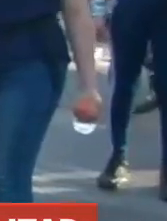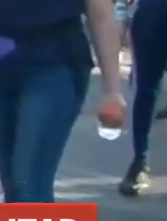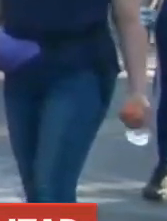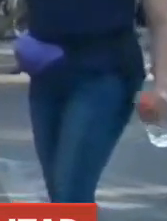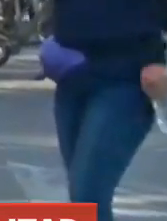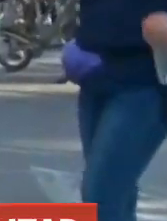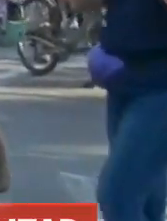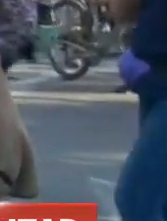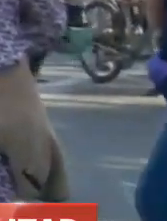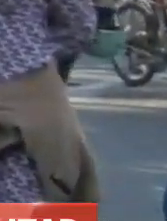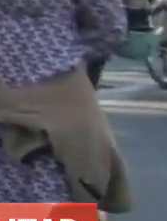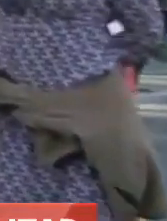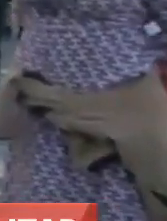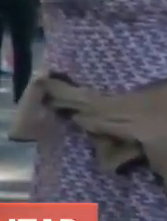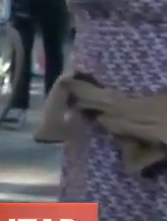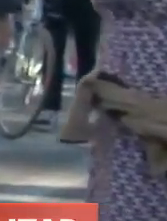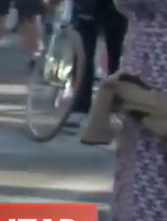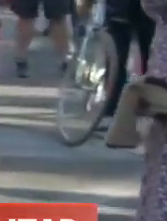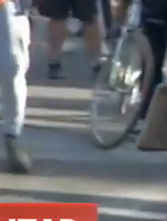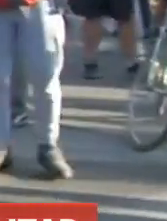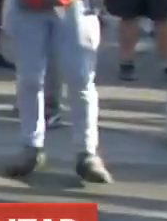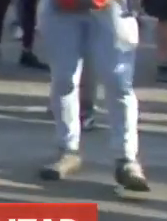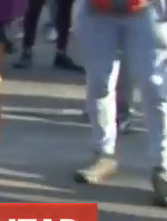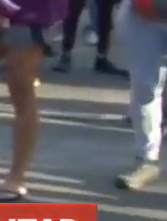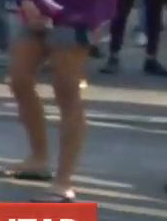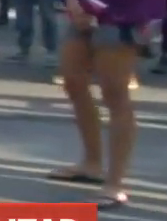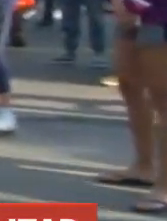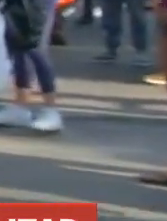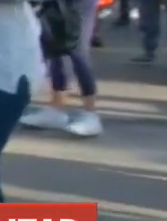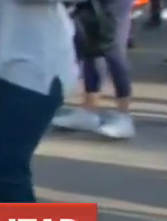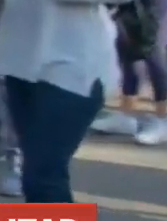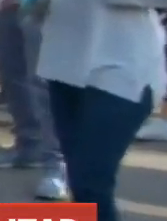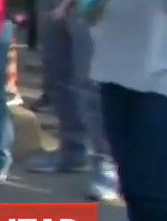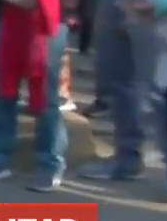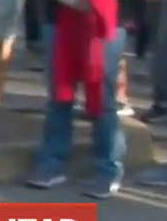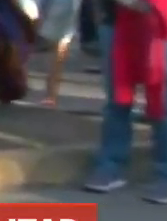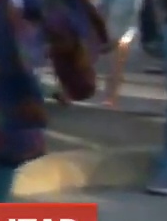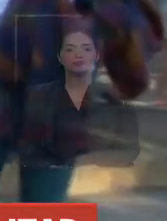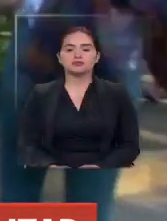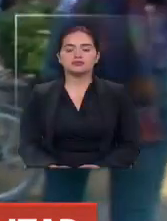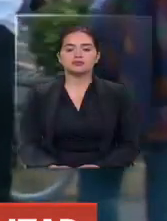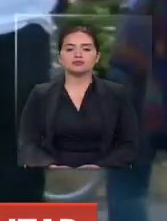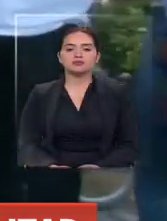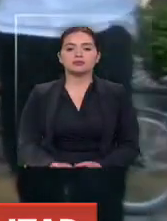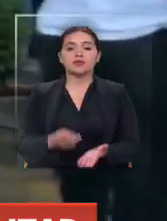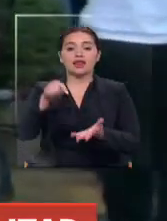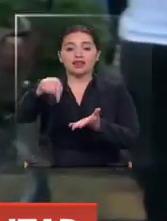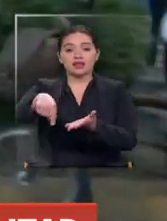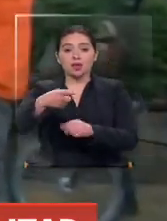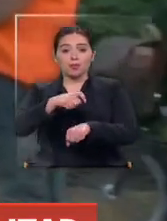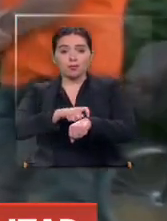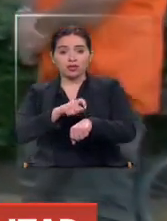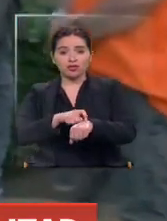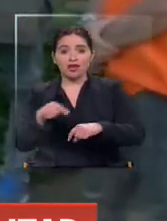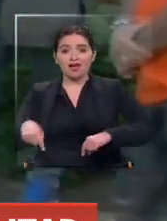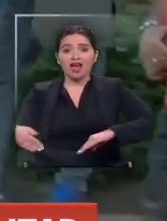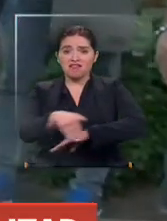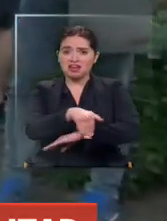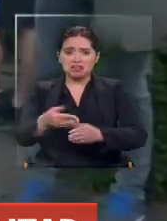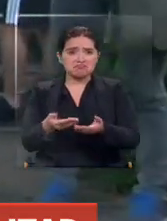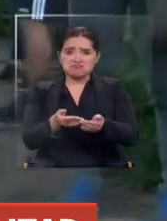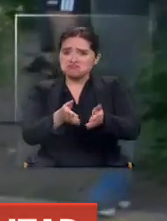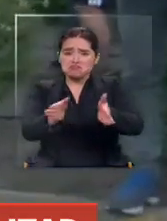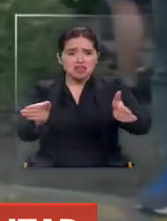Pati, Iván, el autocuidado. De verdad, en este momento acá la avenida está